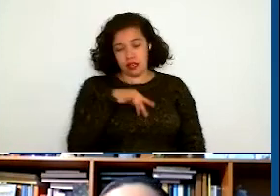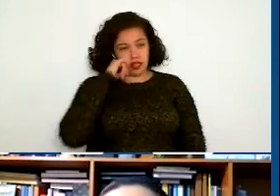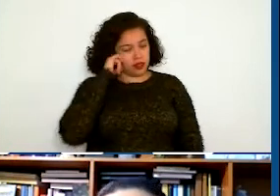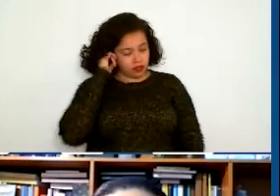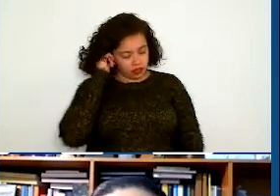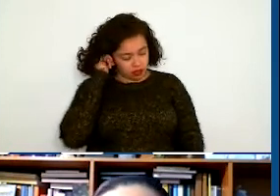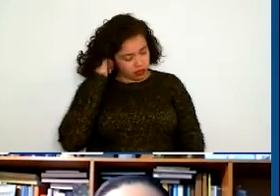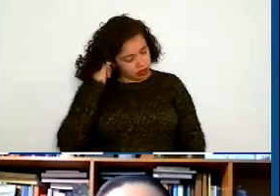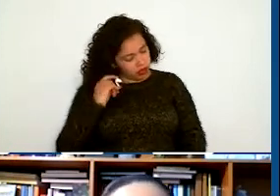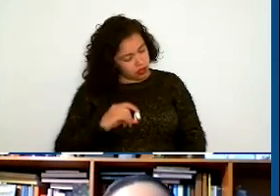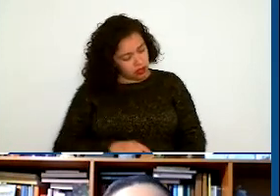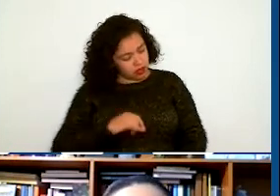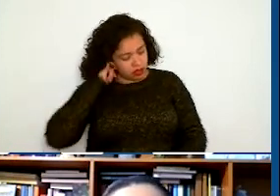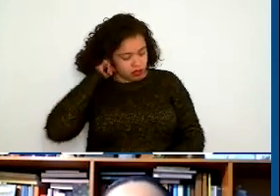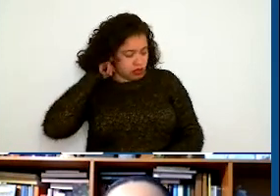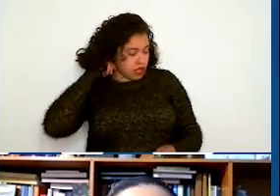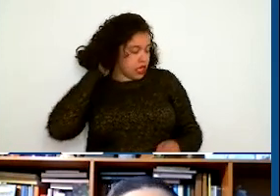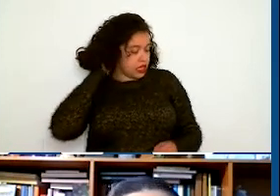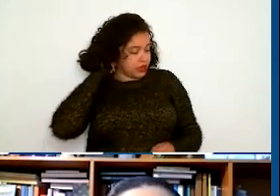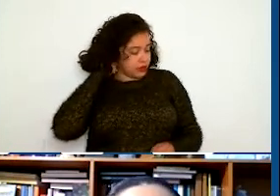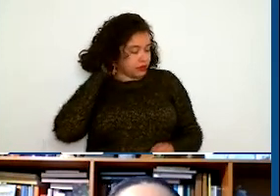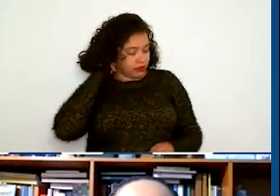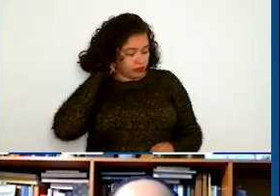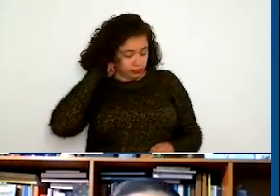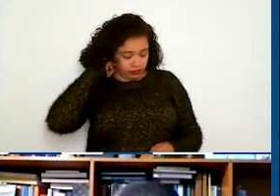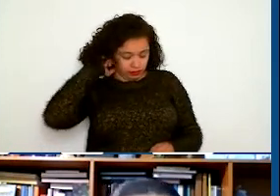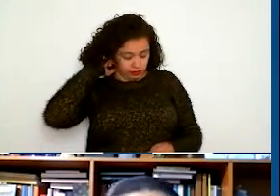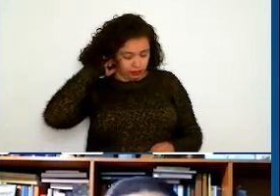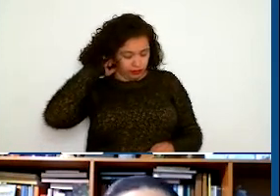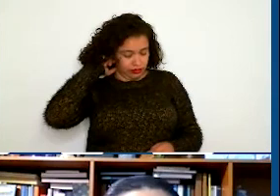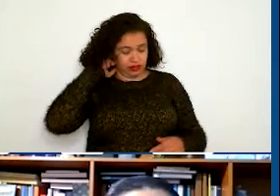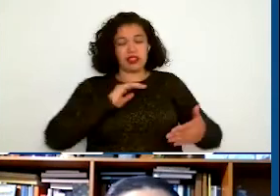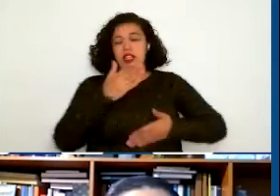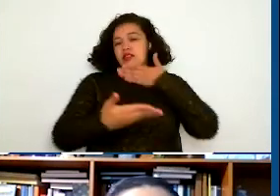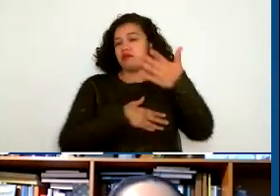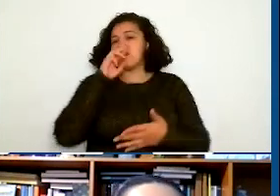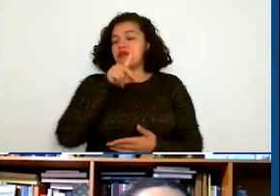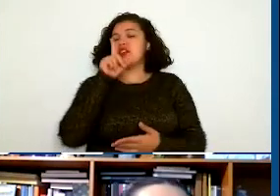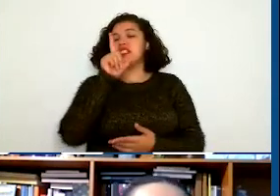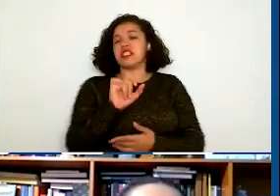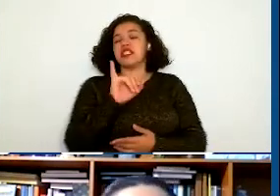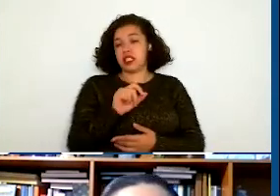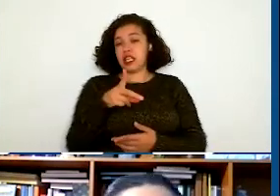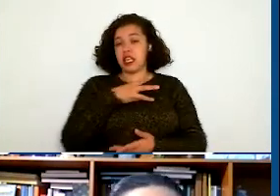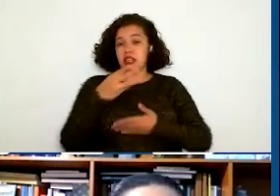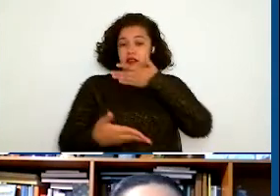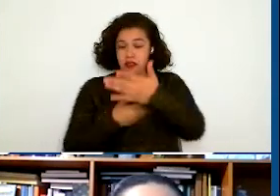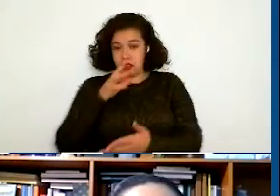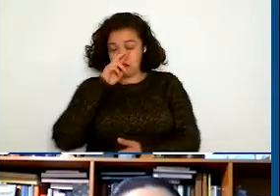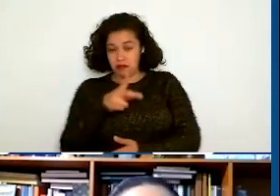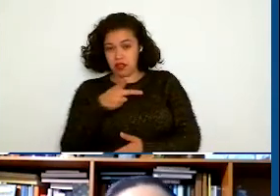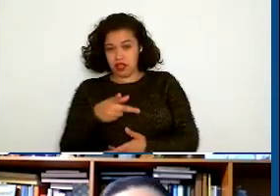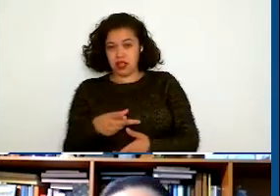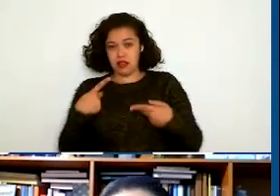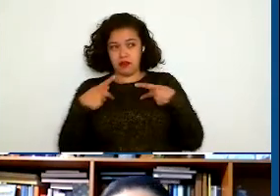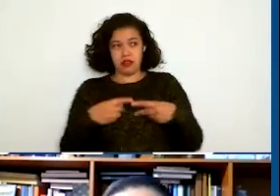el servicio que se otorga en las instituciones, va a mejorar la vida laboral y va a mejorar la calidad de vida de las